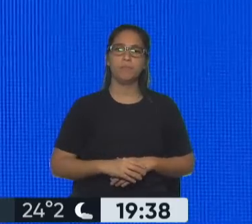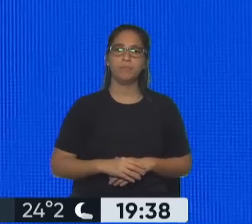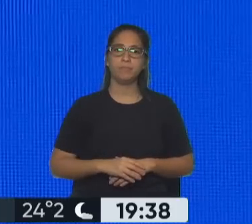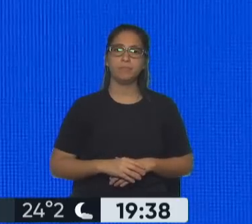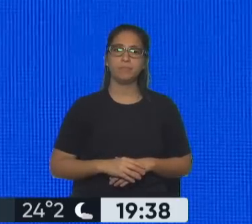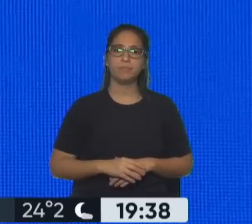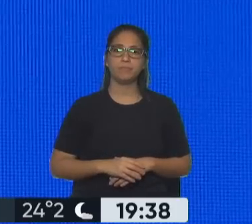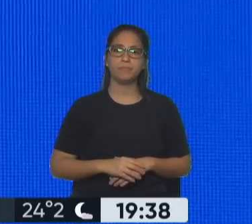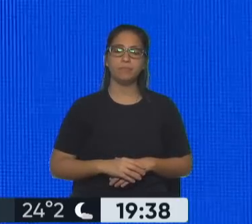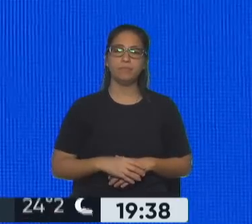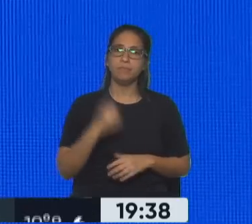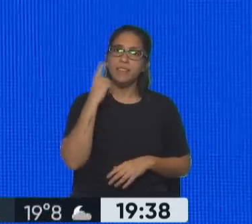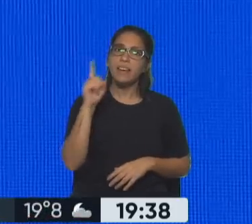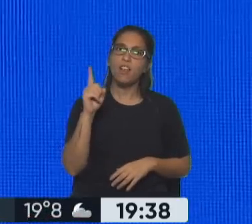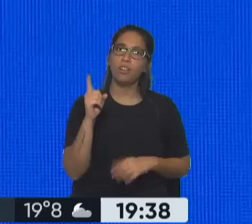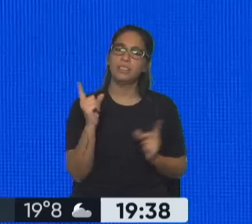es necesario